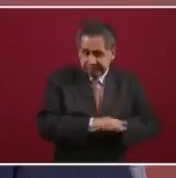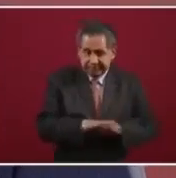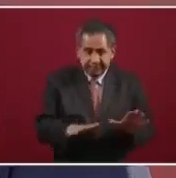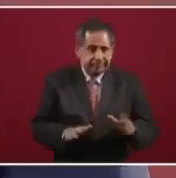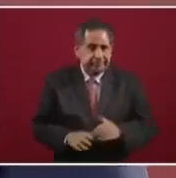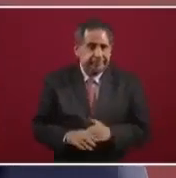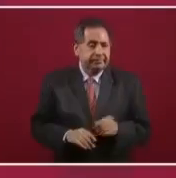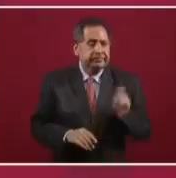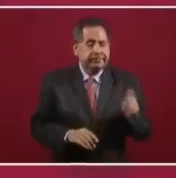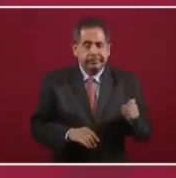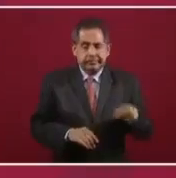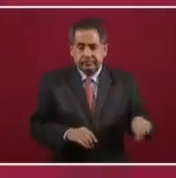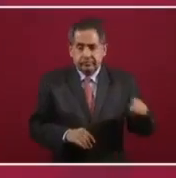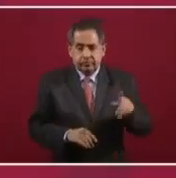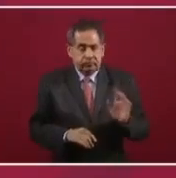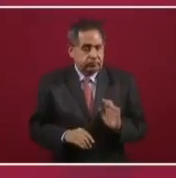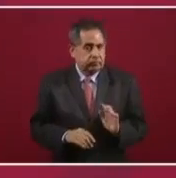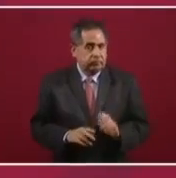que